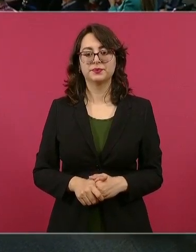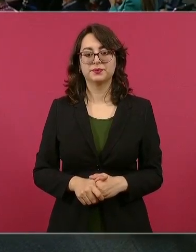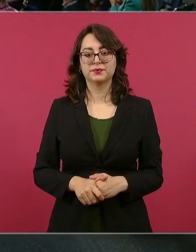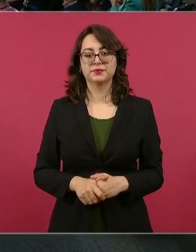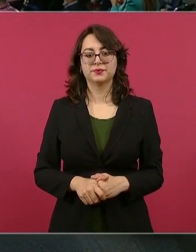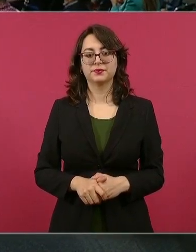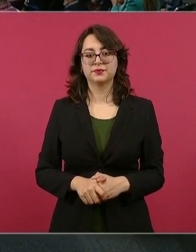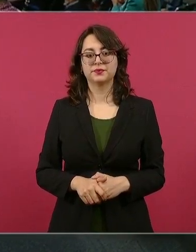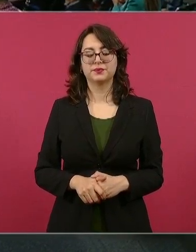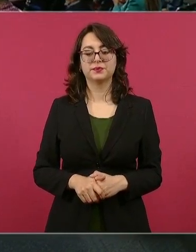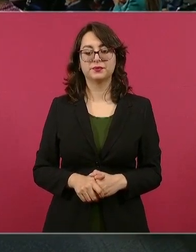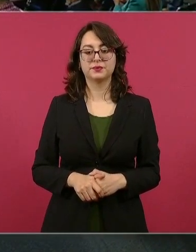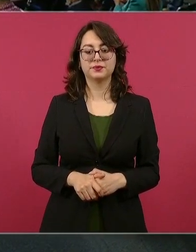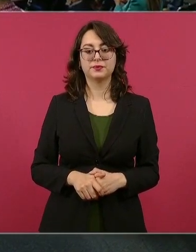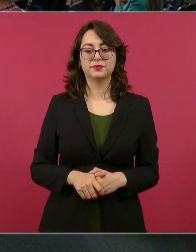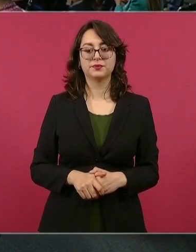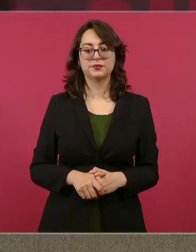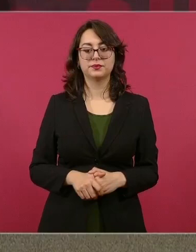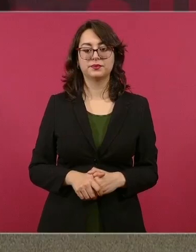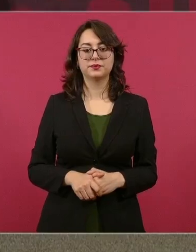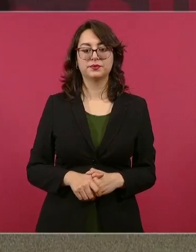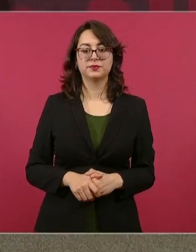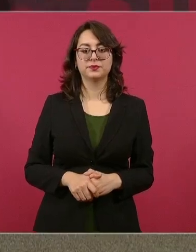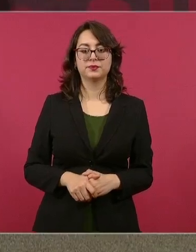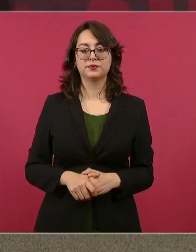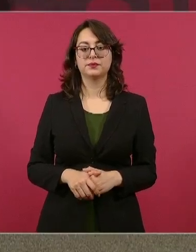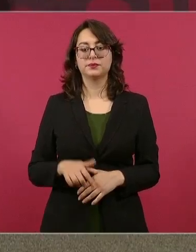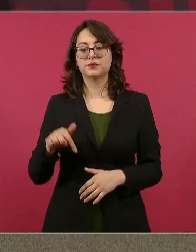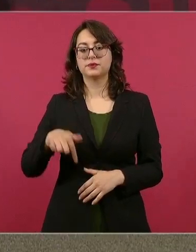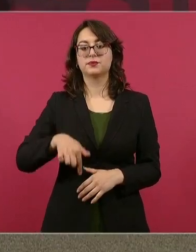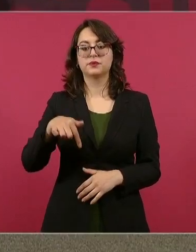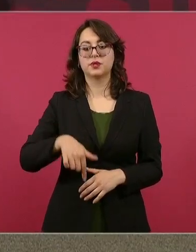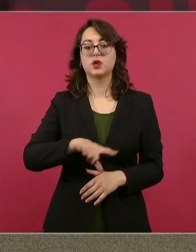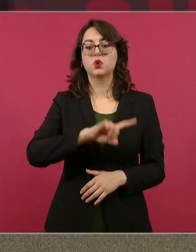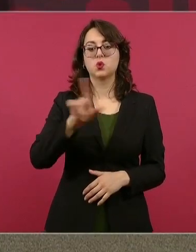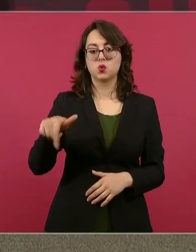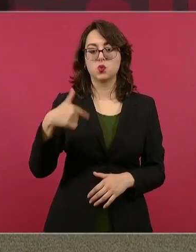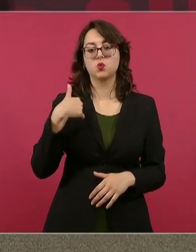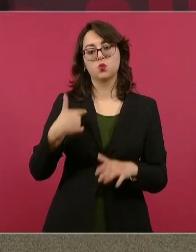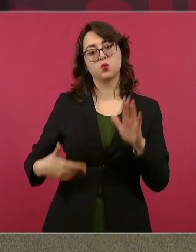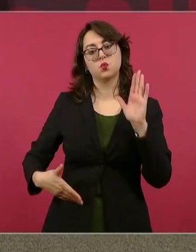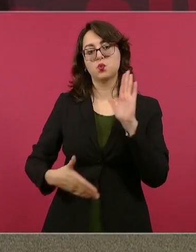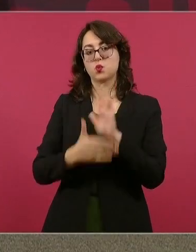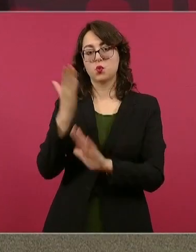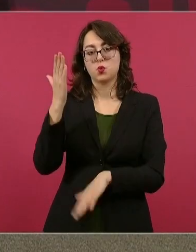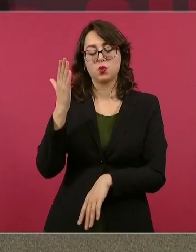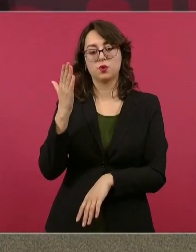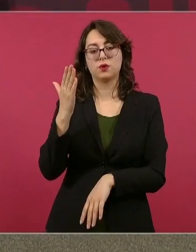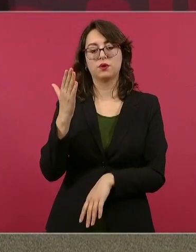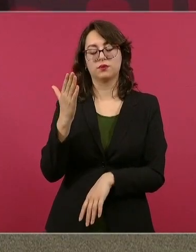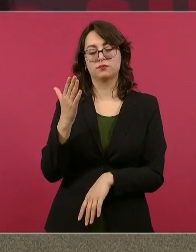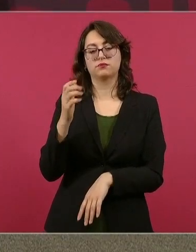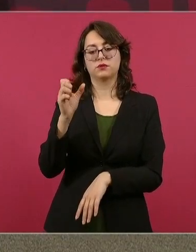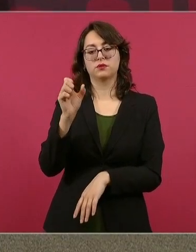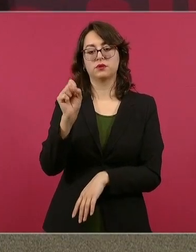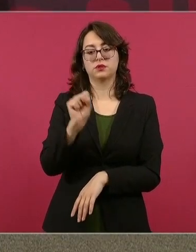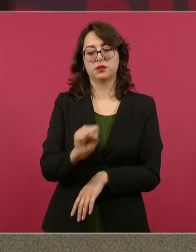No, aquí, y terminando de aquí nos vamos a todo el fin de semana a las